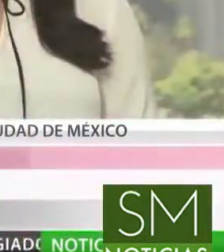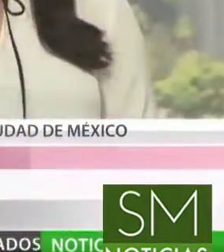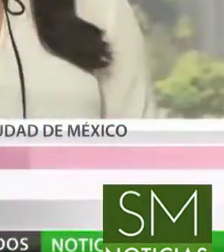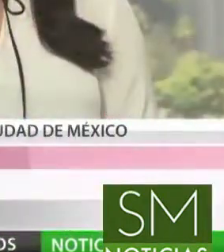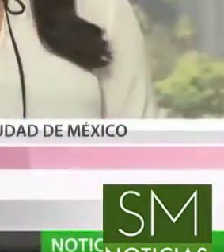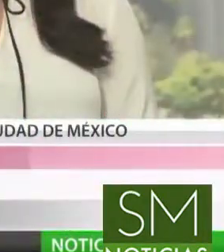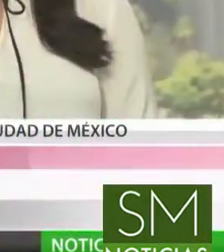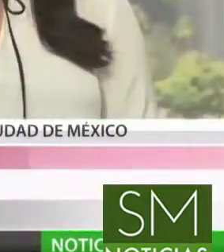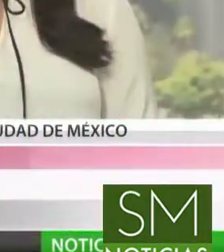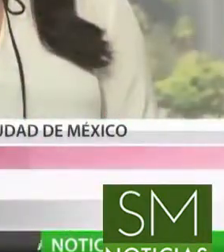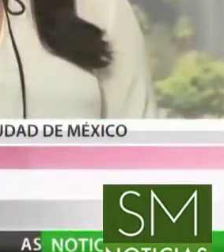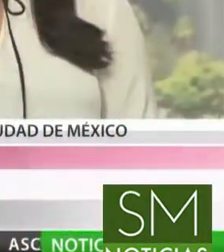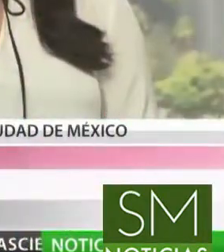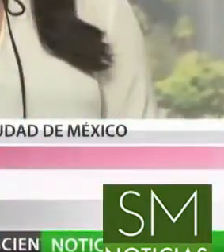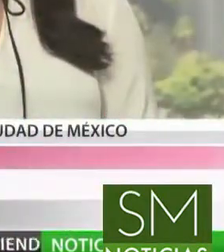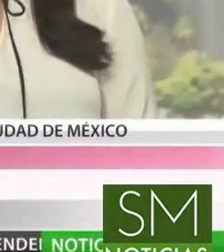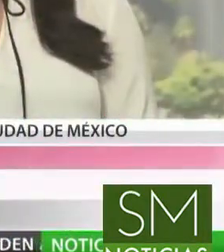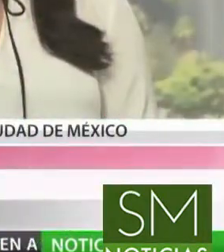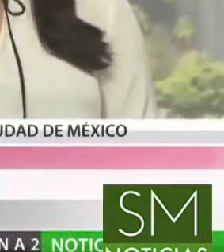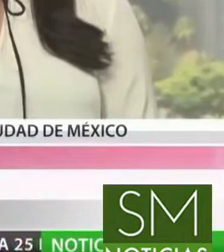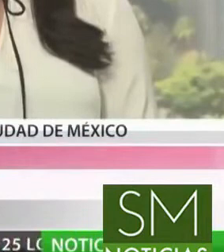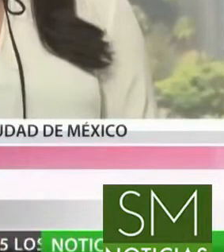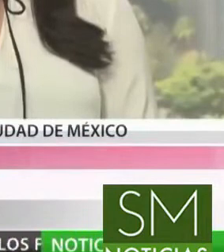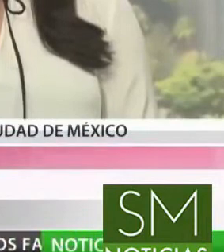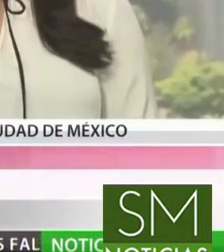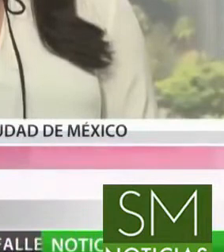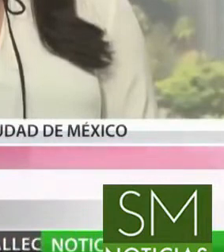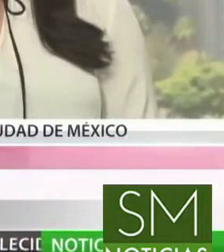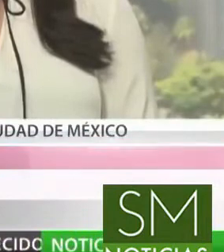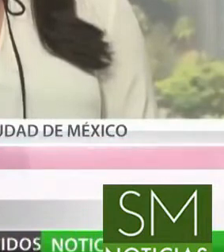Hola Paola, cuéntanos más.